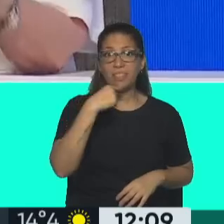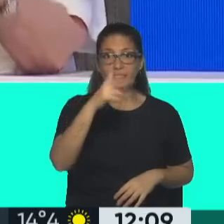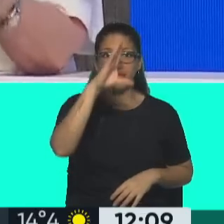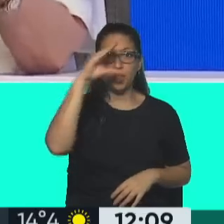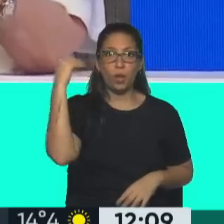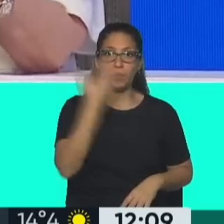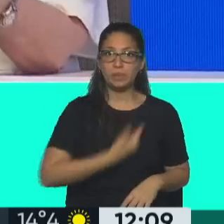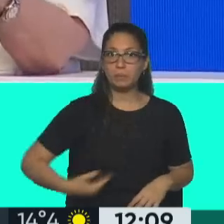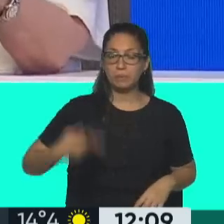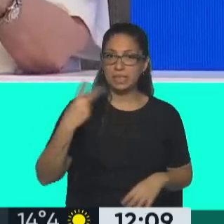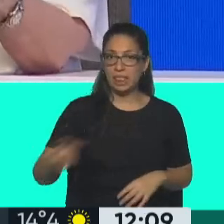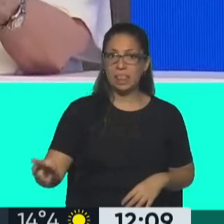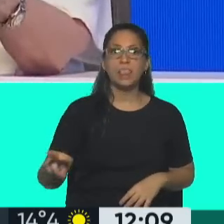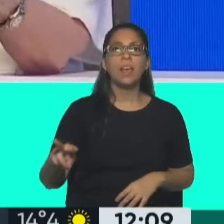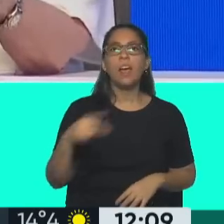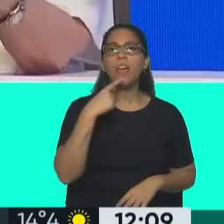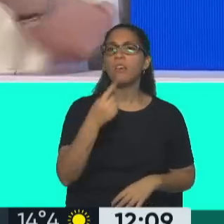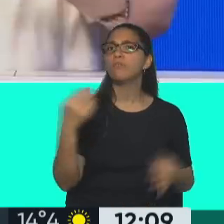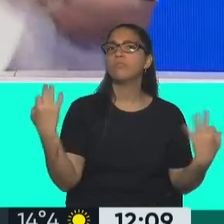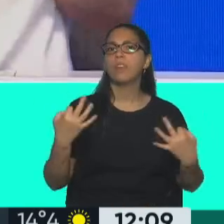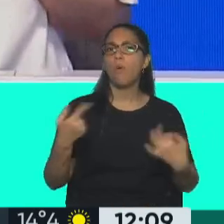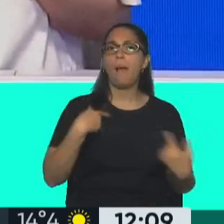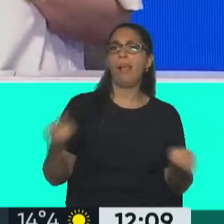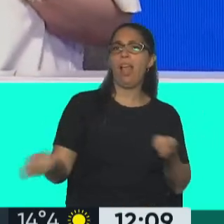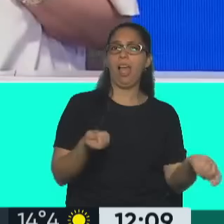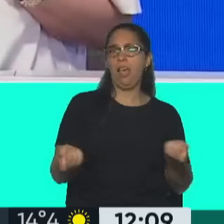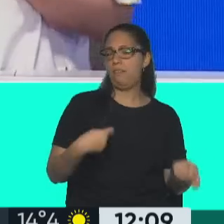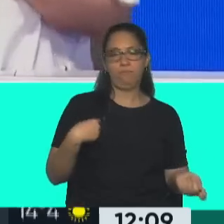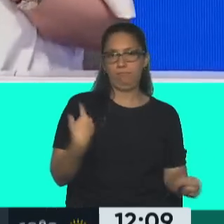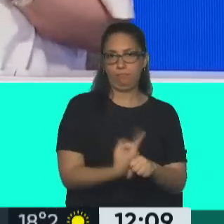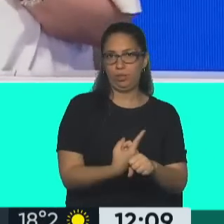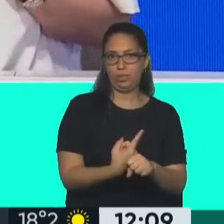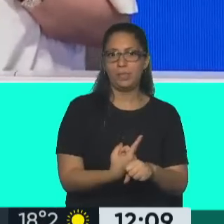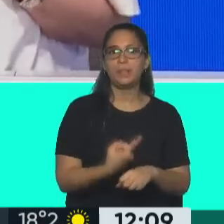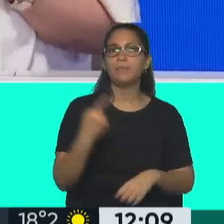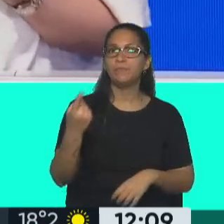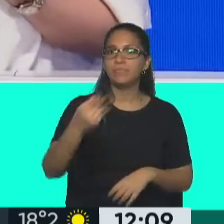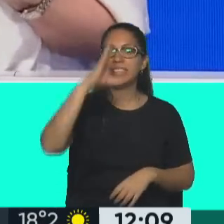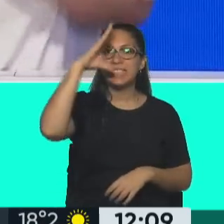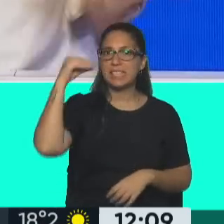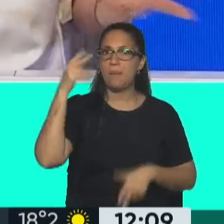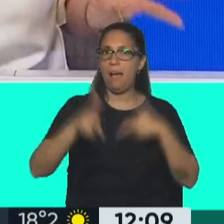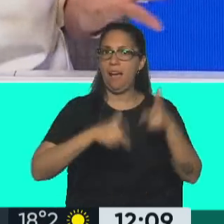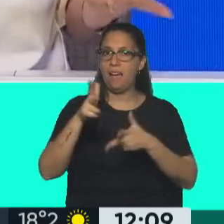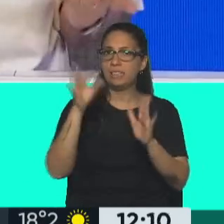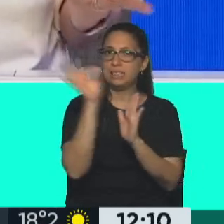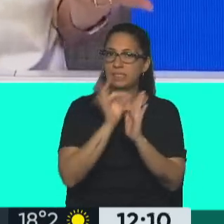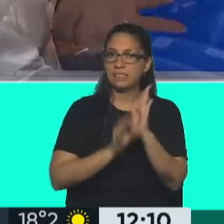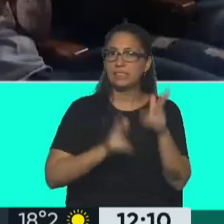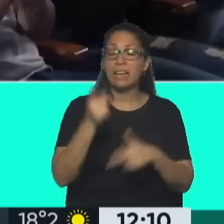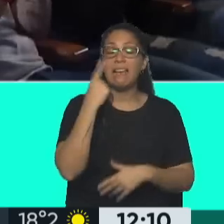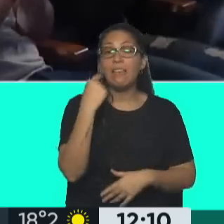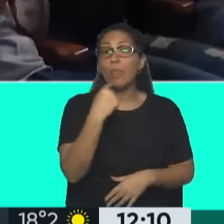vicepresidenta, y claro, seguramente tampoco podrán domarla. Cristina Fernández de Kirchner dará algunas precisiones, y es una